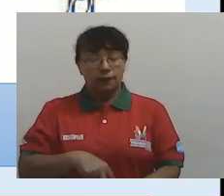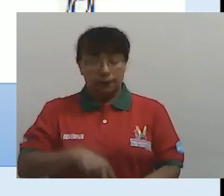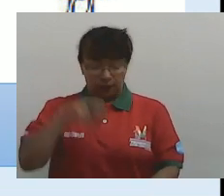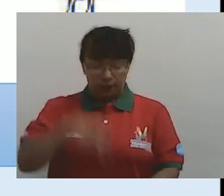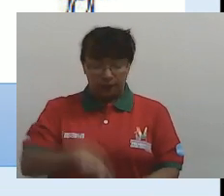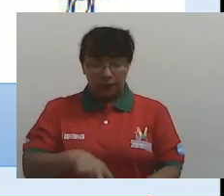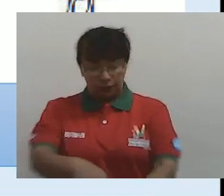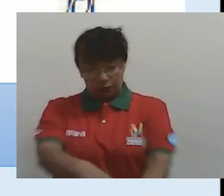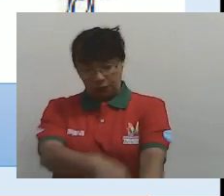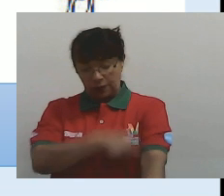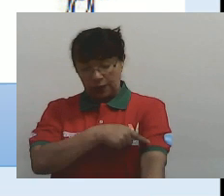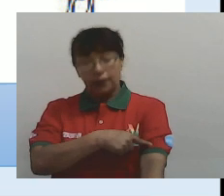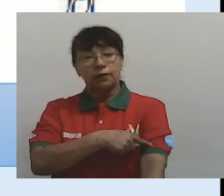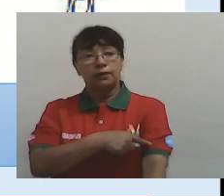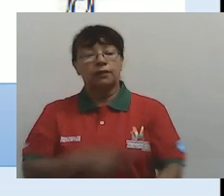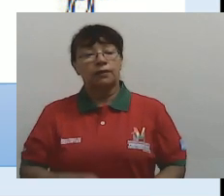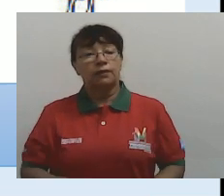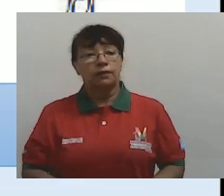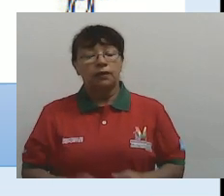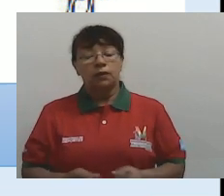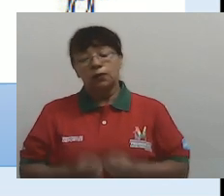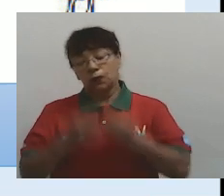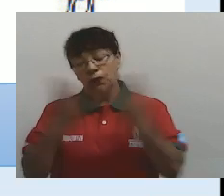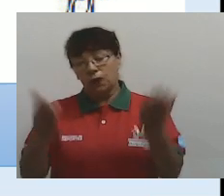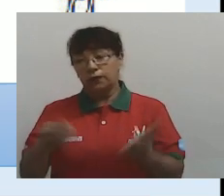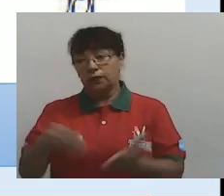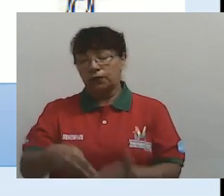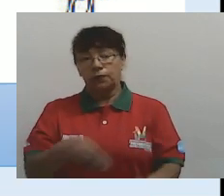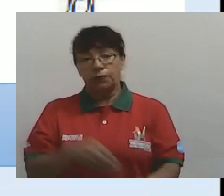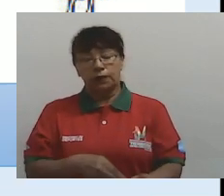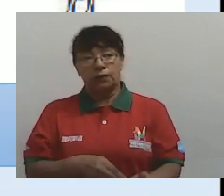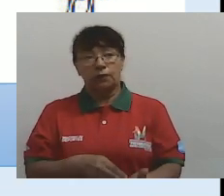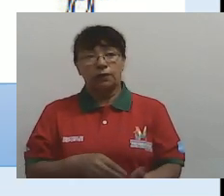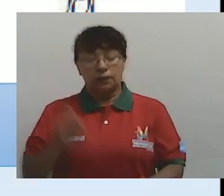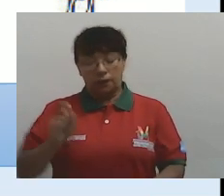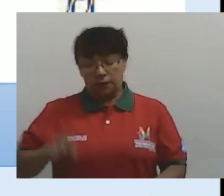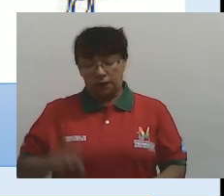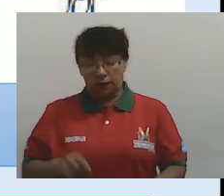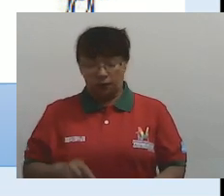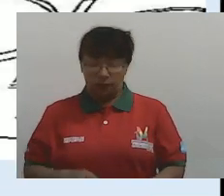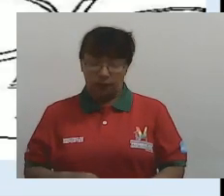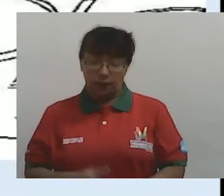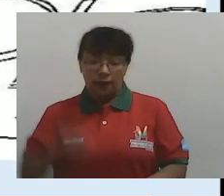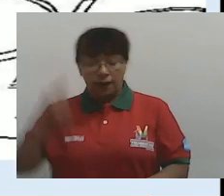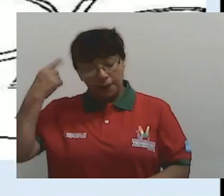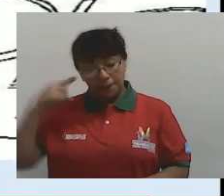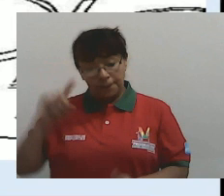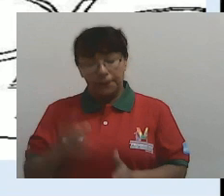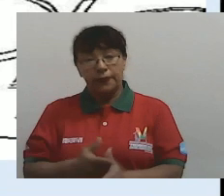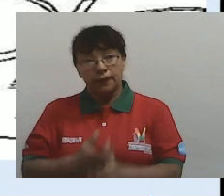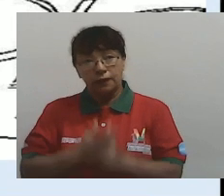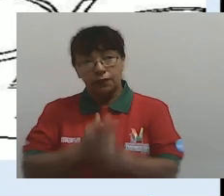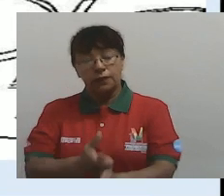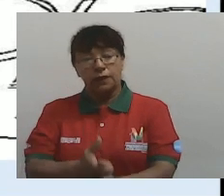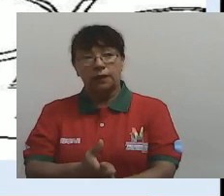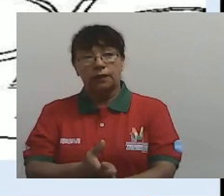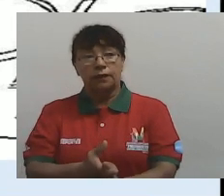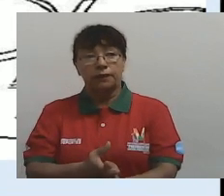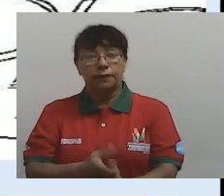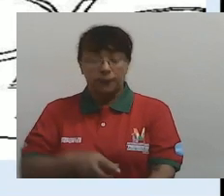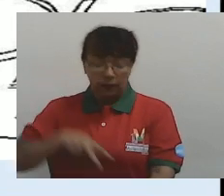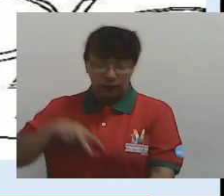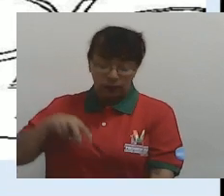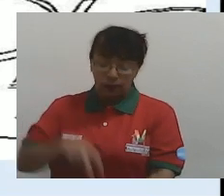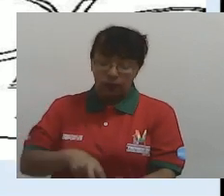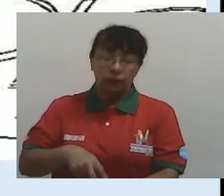aproximación corta porque ¿cuántos metros necesito de impulso? ¿Cuánto de carrera va a tener el niño?